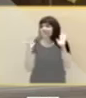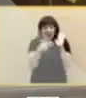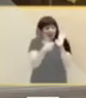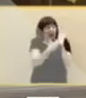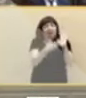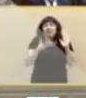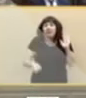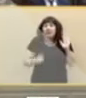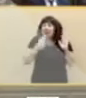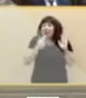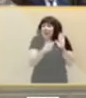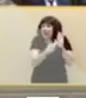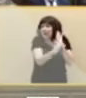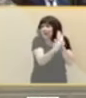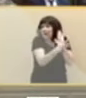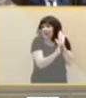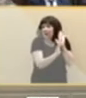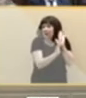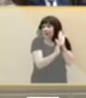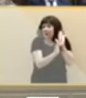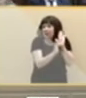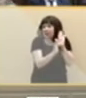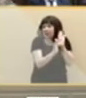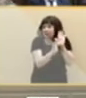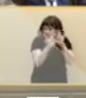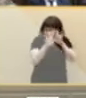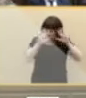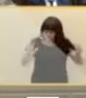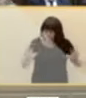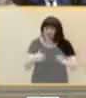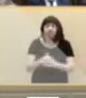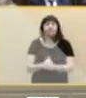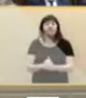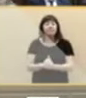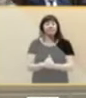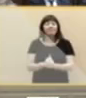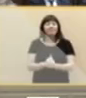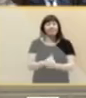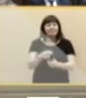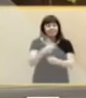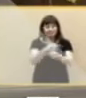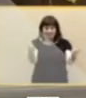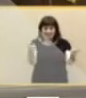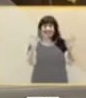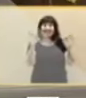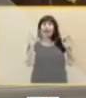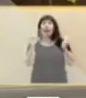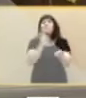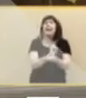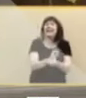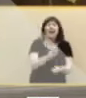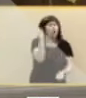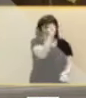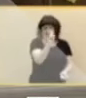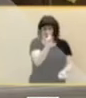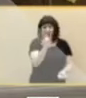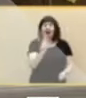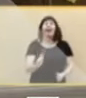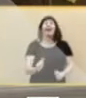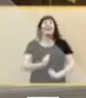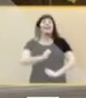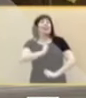problema nacional, de seguridad nacional. Aquí, hasta ahora, todo lo que estamos viendo es que hay una sentencia de